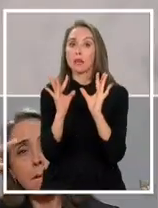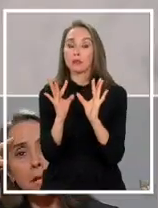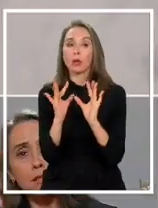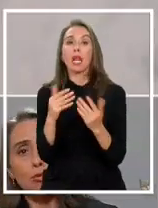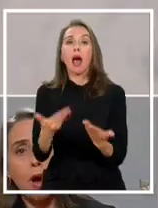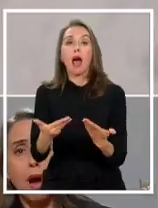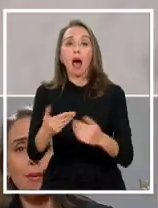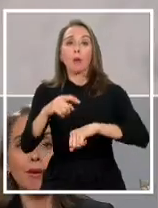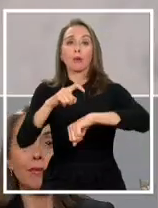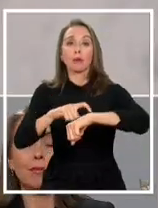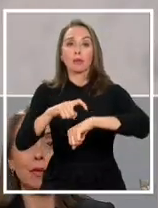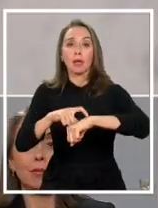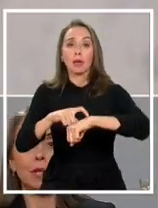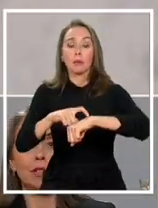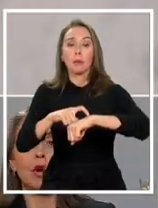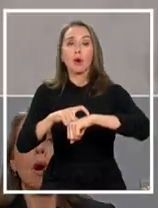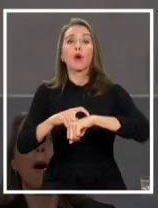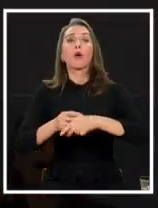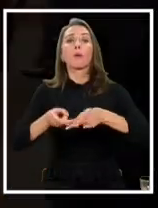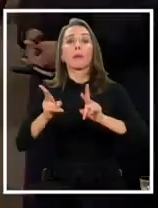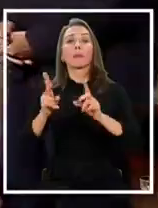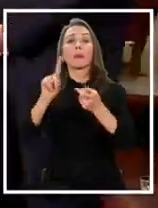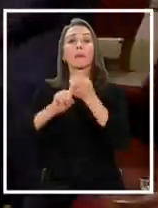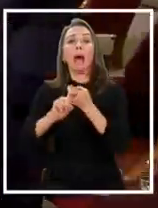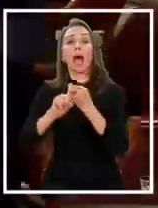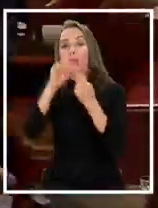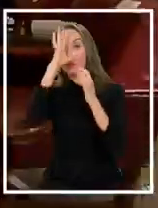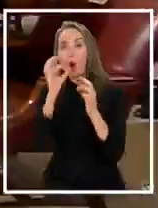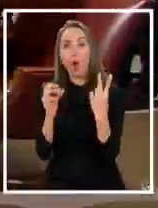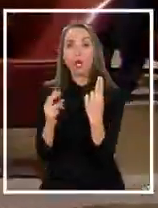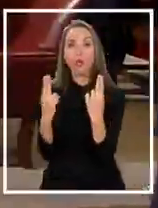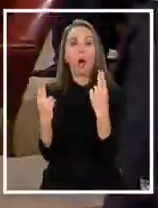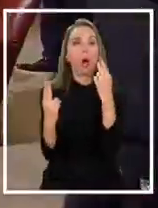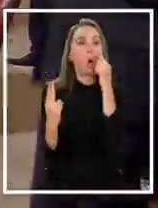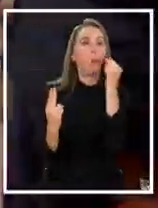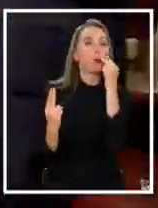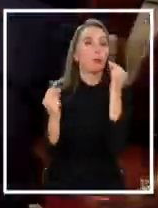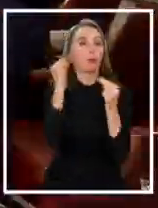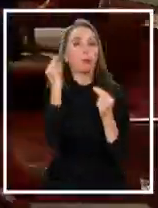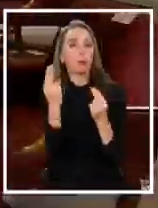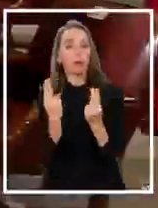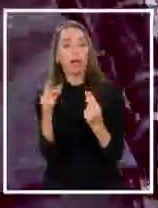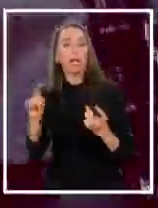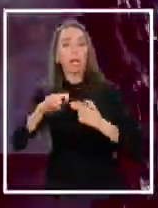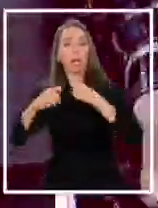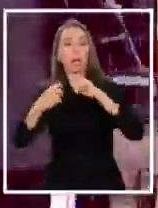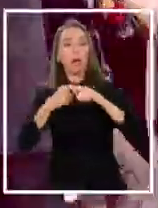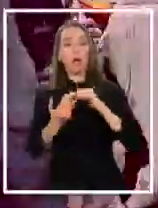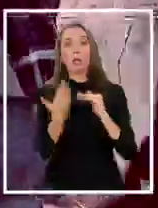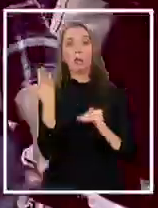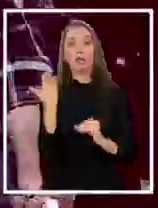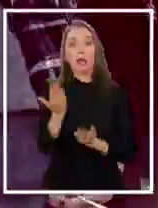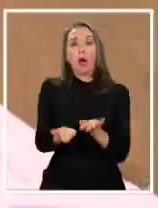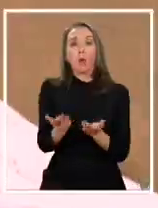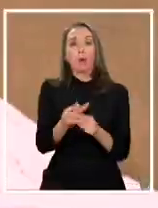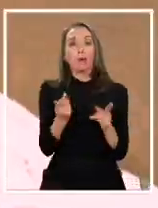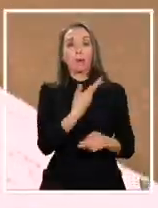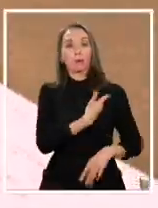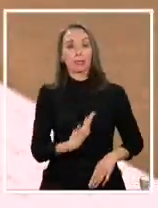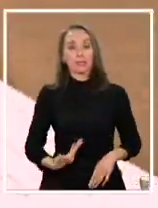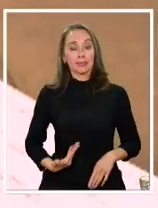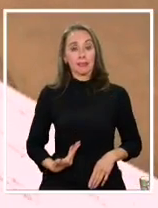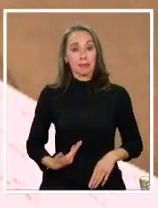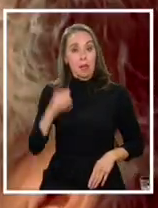llegado el tiempo del matrimonio igualitario. La actual polémica inmediatamente se relacionó con lo ocurrido en la pasada cuenta pública cuando